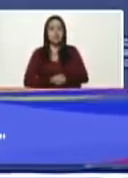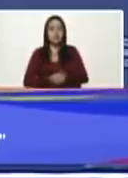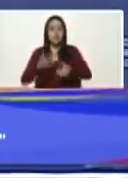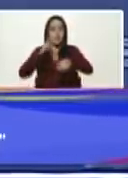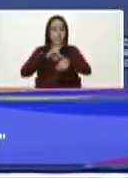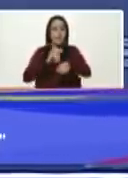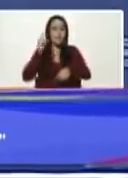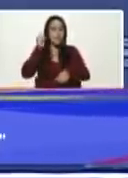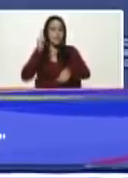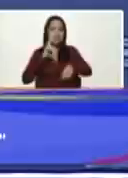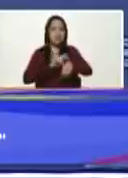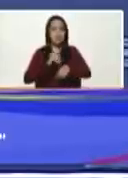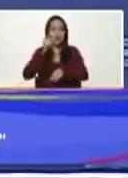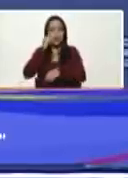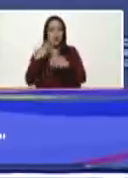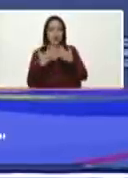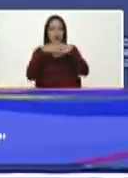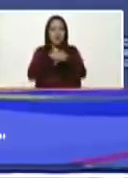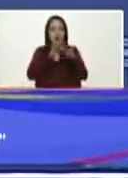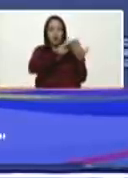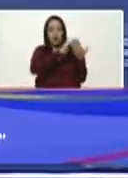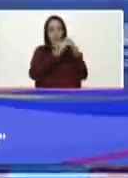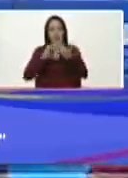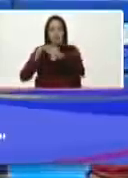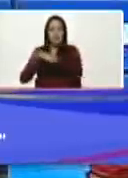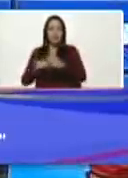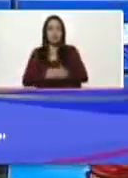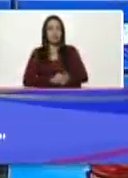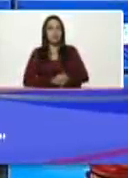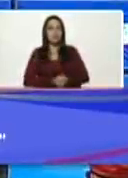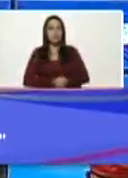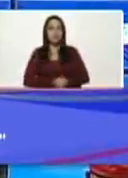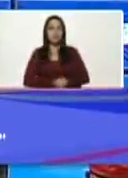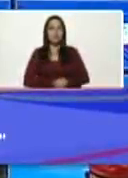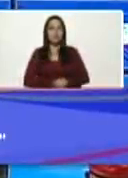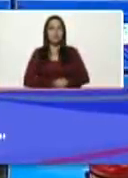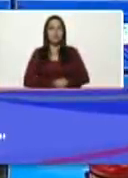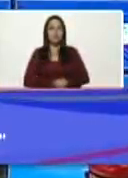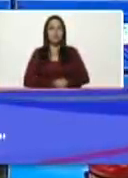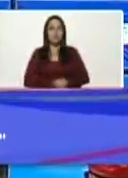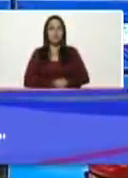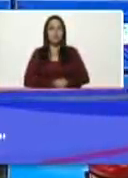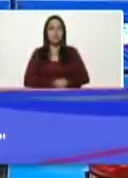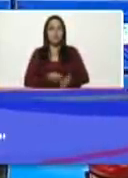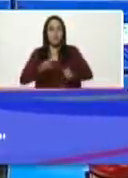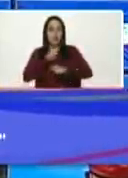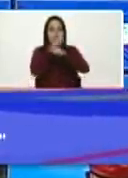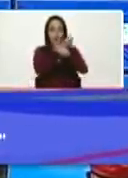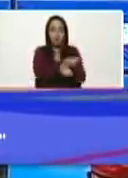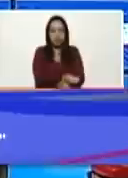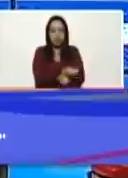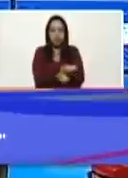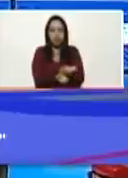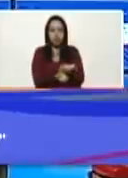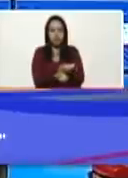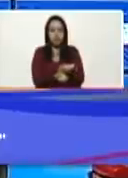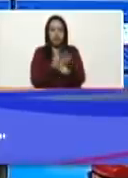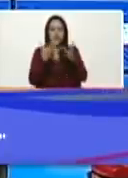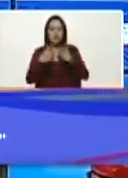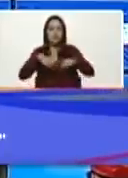y médicas integrales comunitarias en la décima corte de graduación,